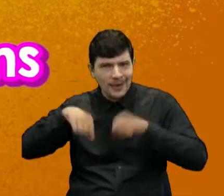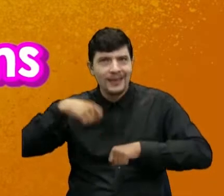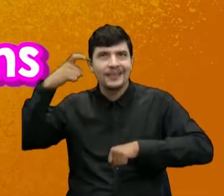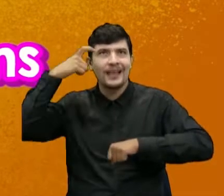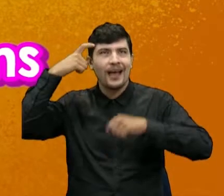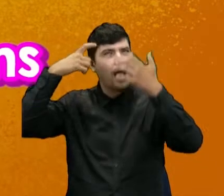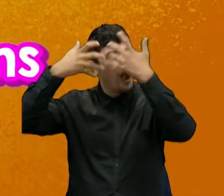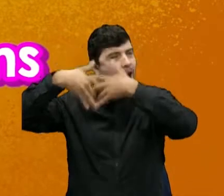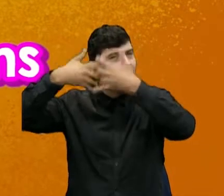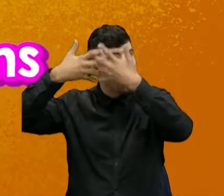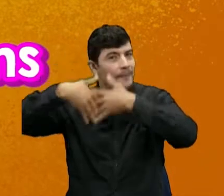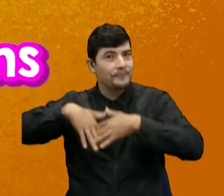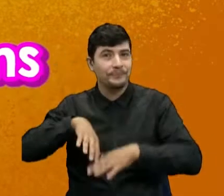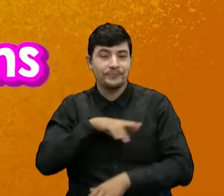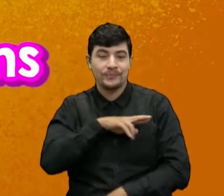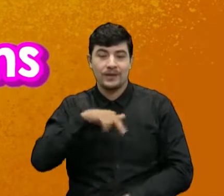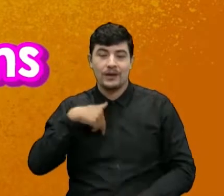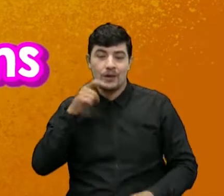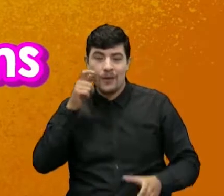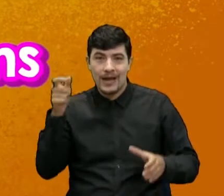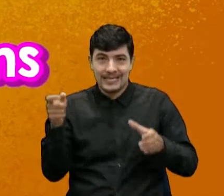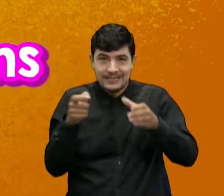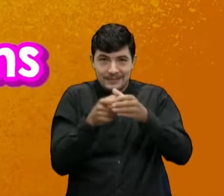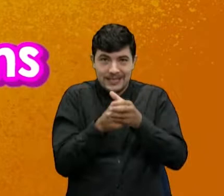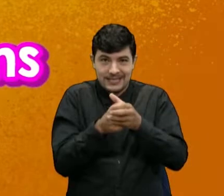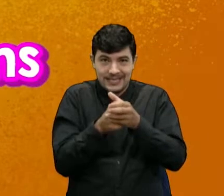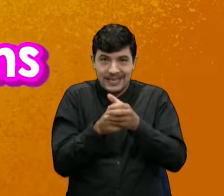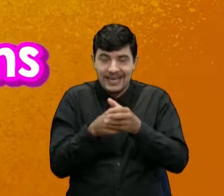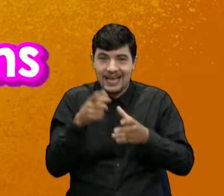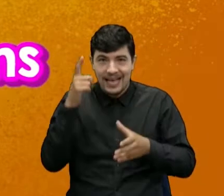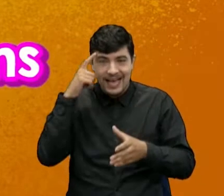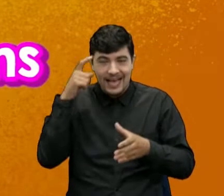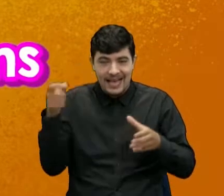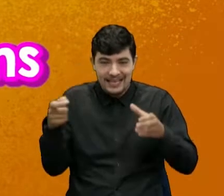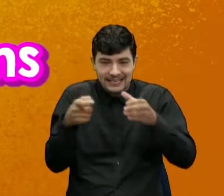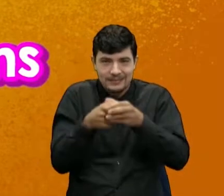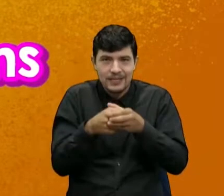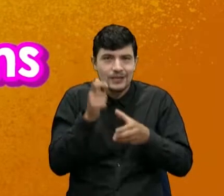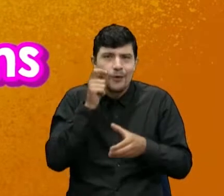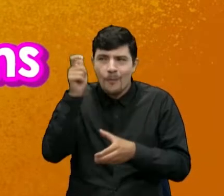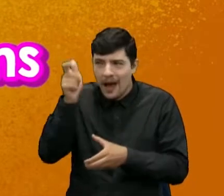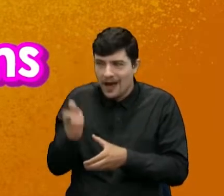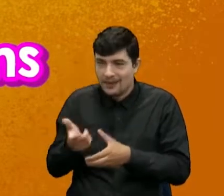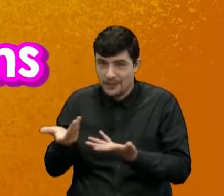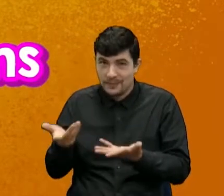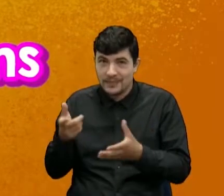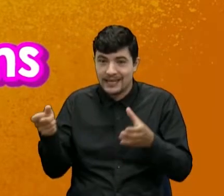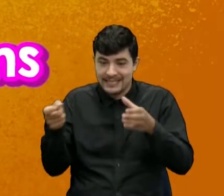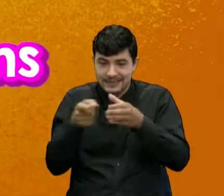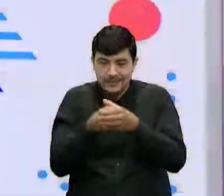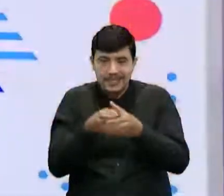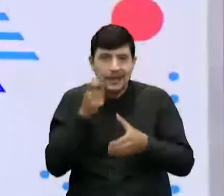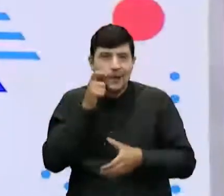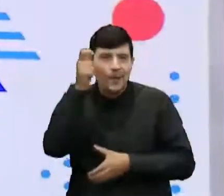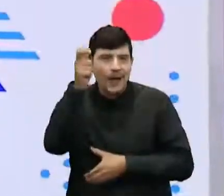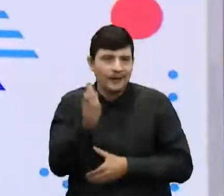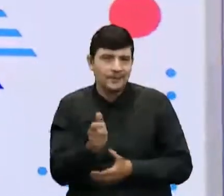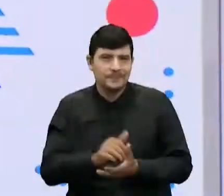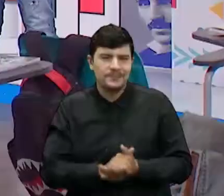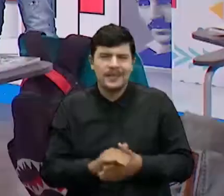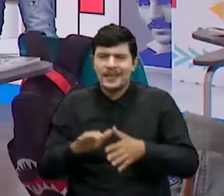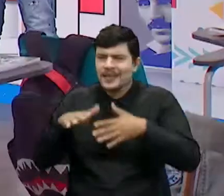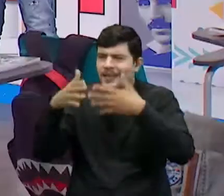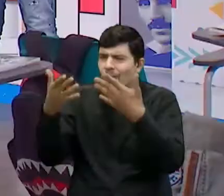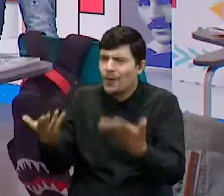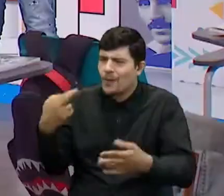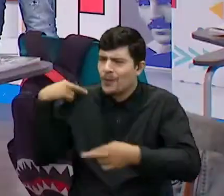de esta especie, por ejemplo De la que estábamos hablando tú y yo Hablábamos de qué De los humanos De los humanos, ¿cierto? Y cómo nos podemos